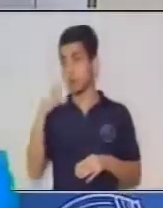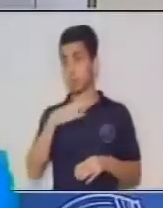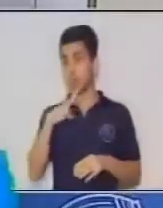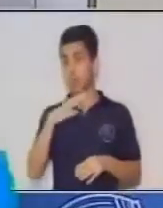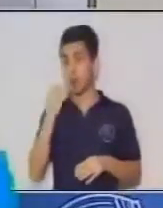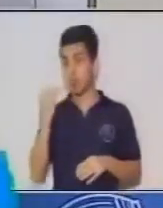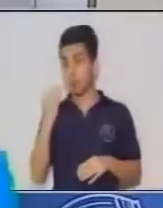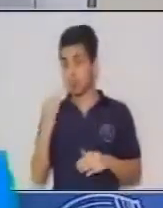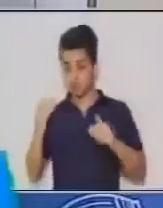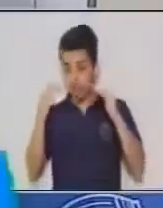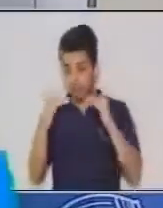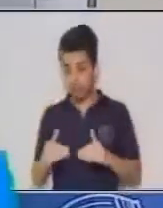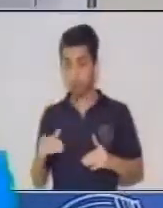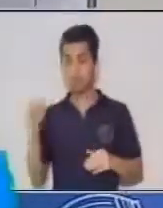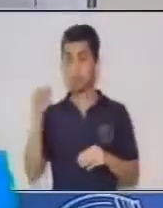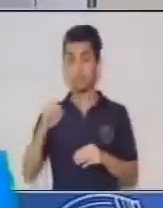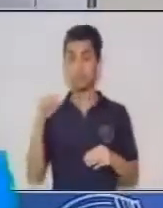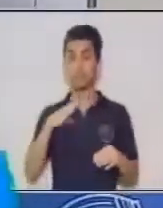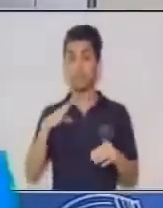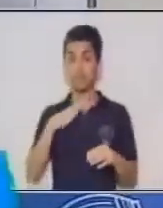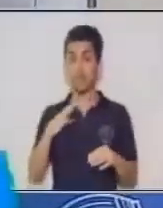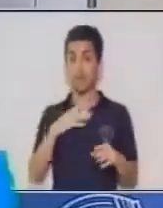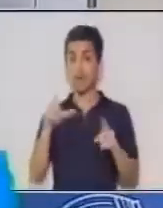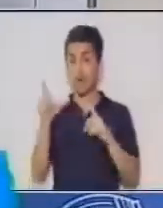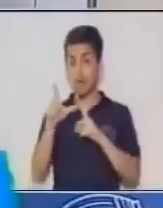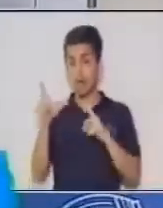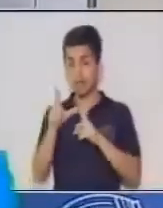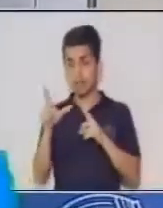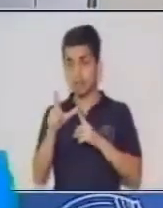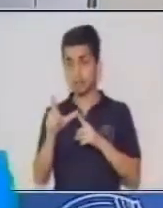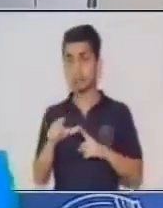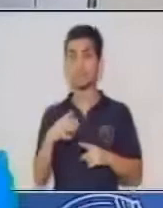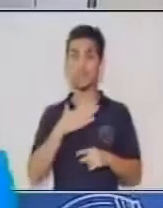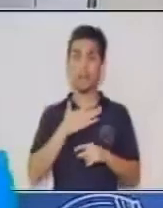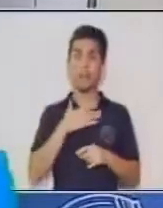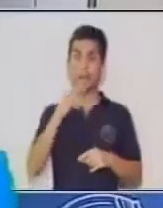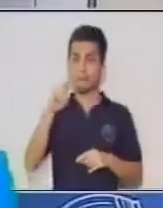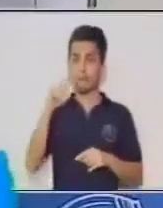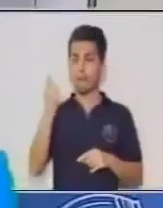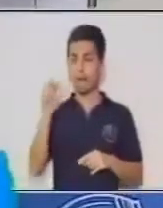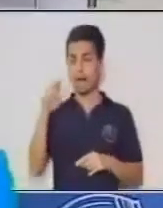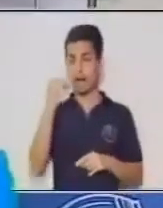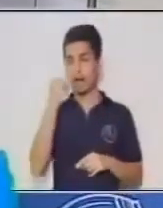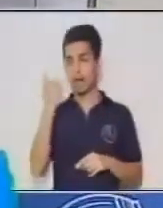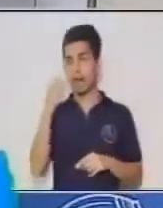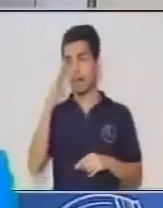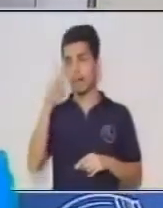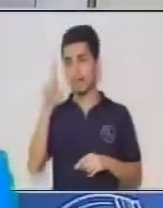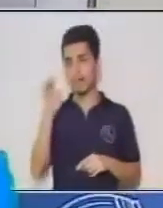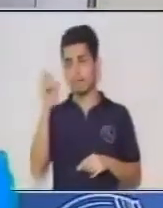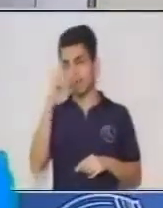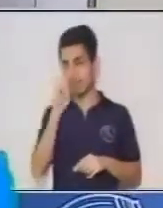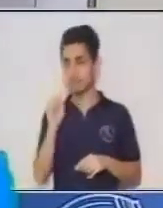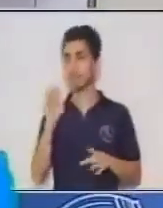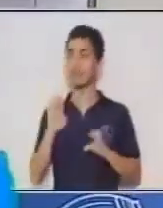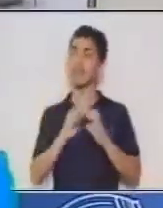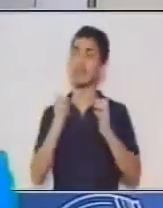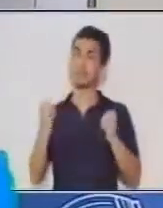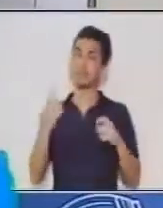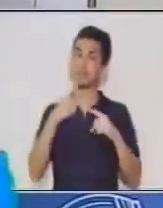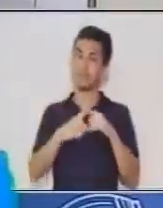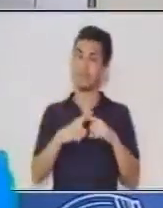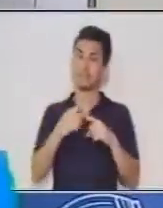y solo aquí abajo vamos a tener variables, entonces el eje X se vuelve una